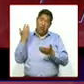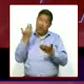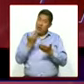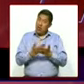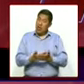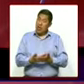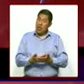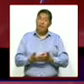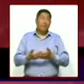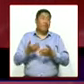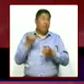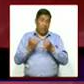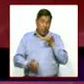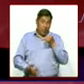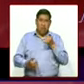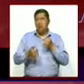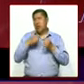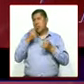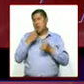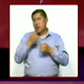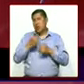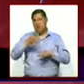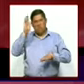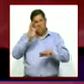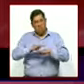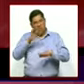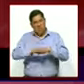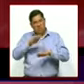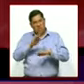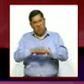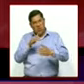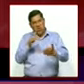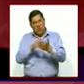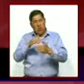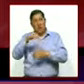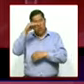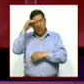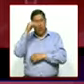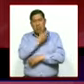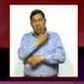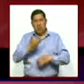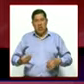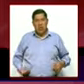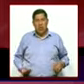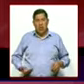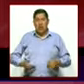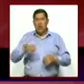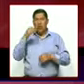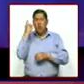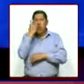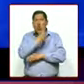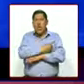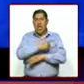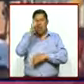de protesta, quien da prácticamente un ultimátum a Luis Arce, 24 horas para que cambie de ministros.